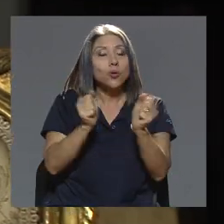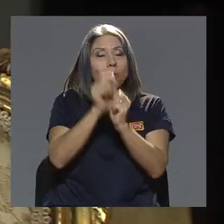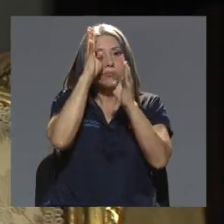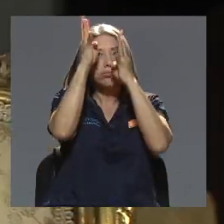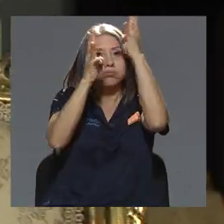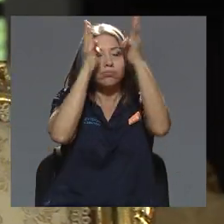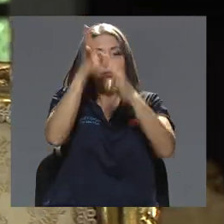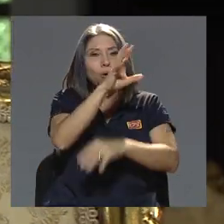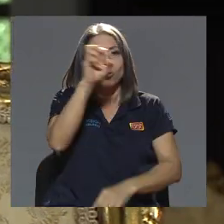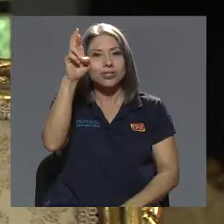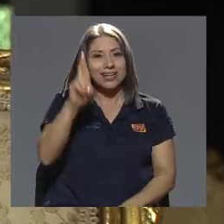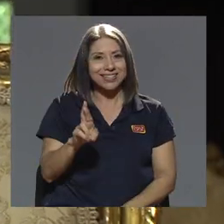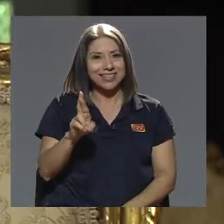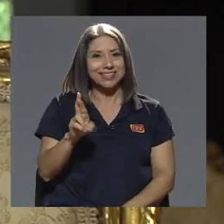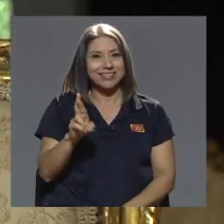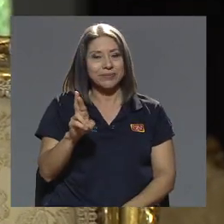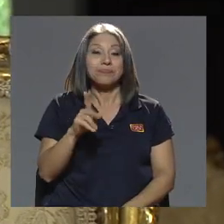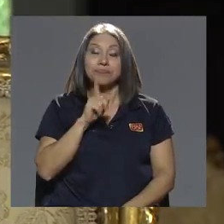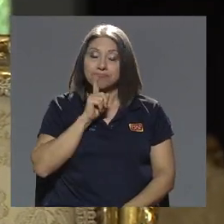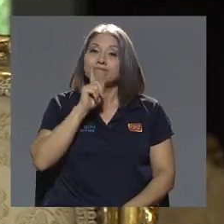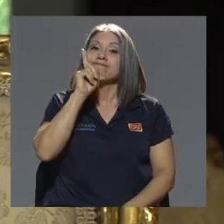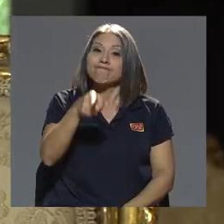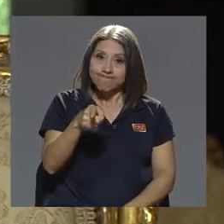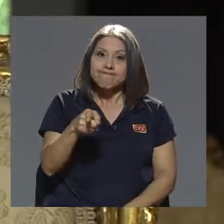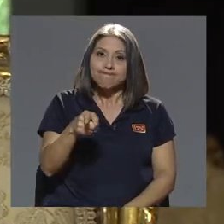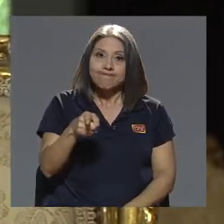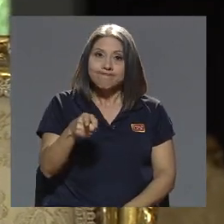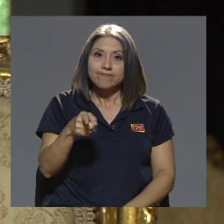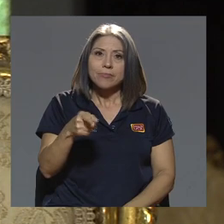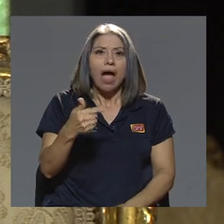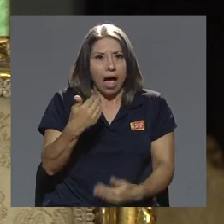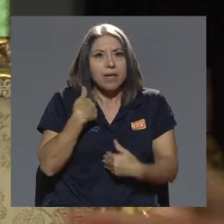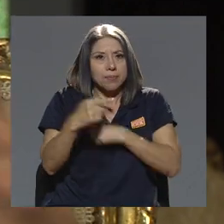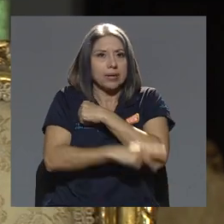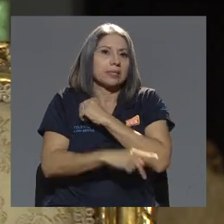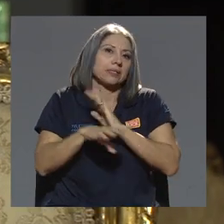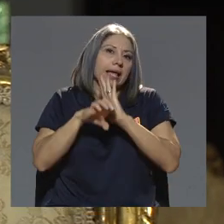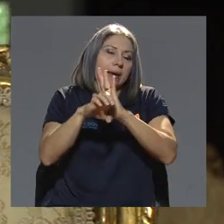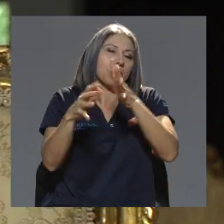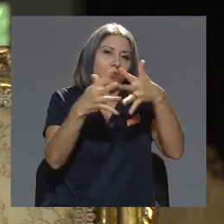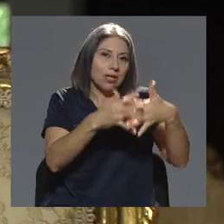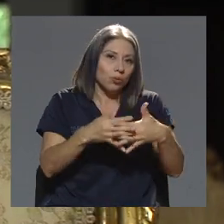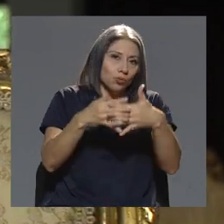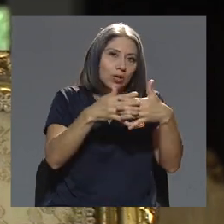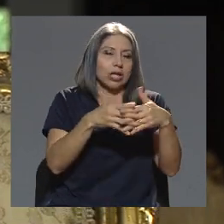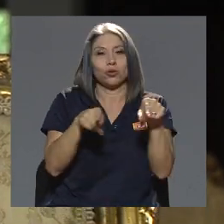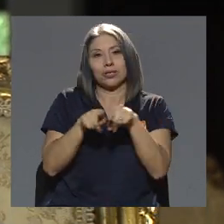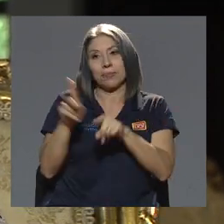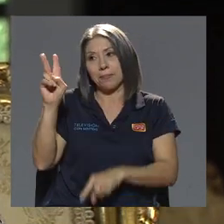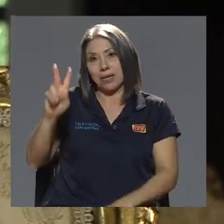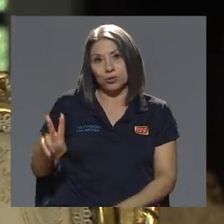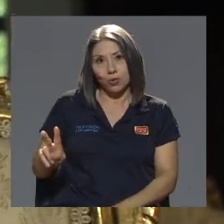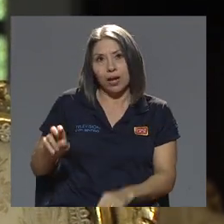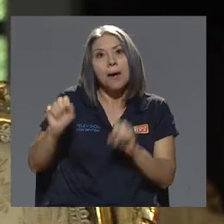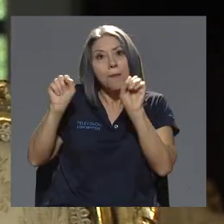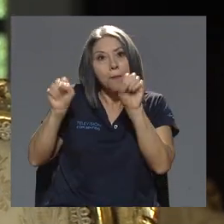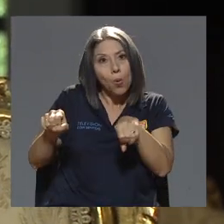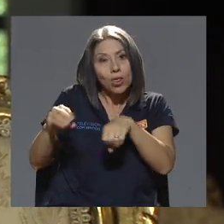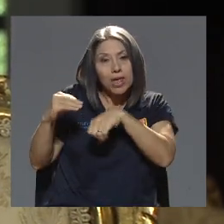costarricense, porque si bien es cierto, había países como Estados Unidos, el mismo Venezuela, que nos podían